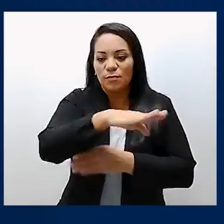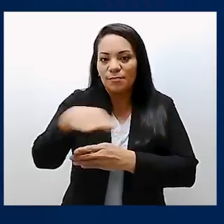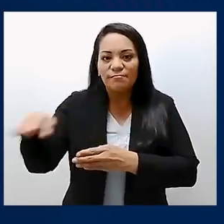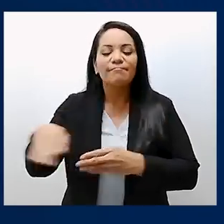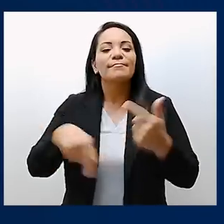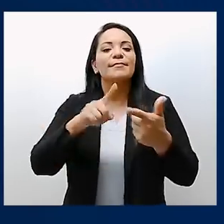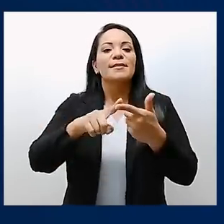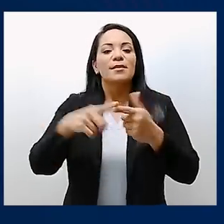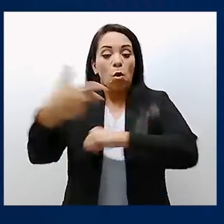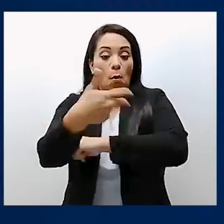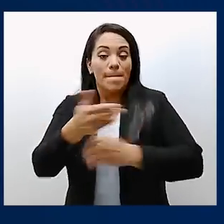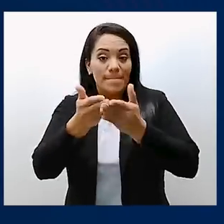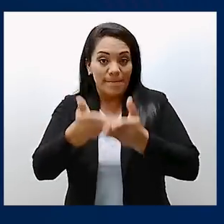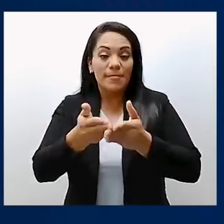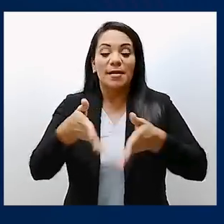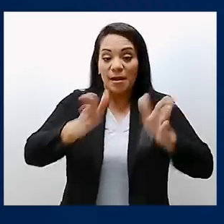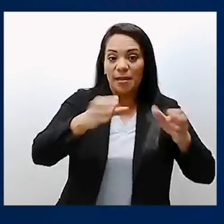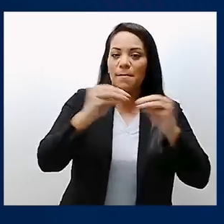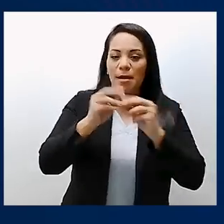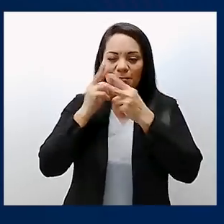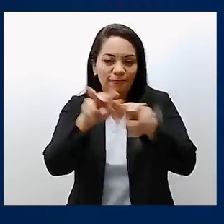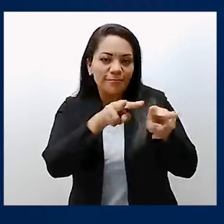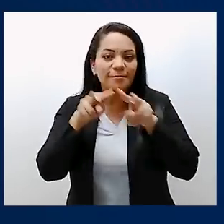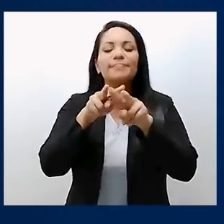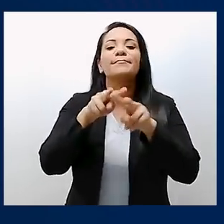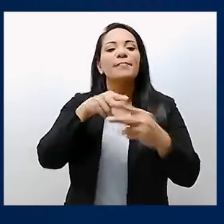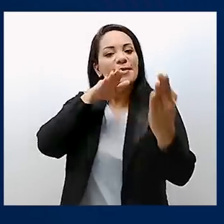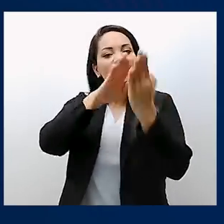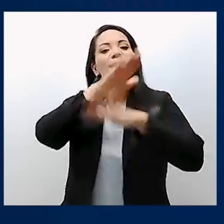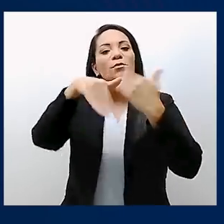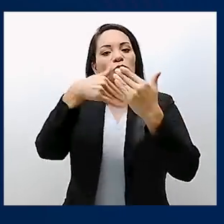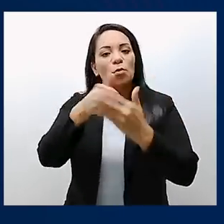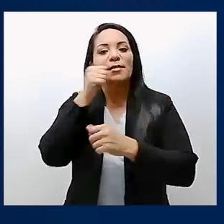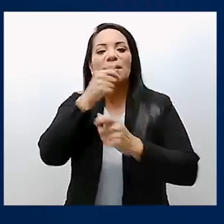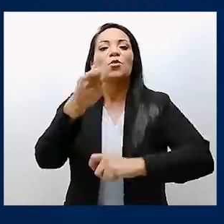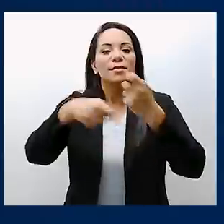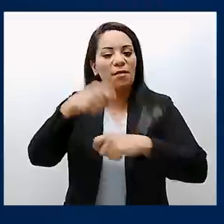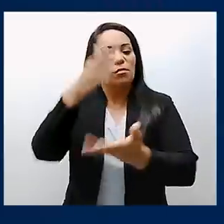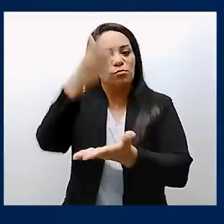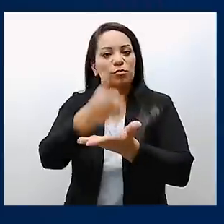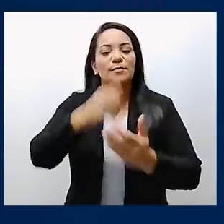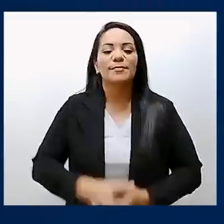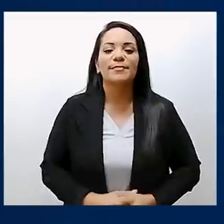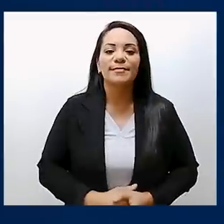operativos en puertos y carreteras Para enfrentar con todo al narcotráfico